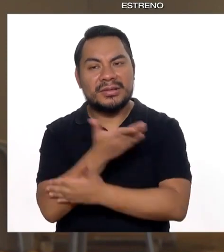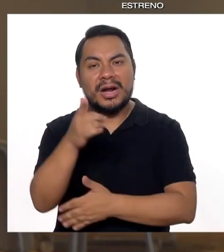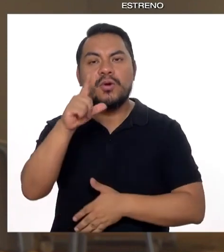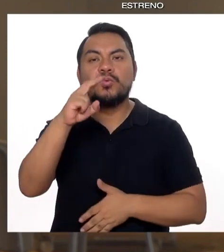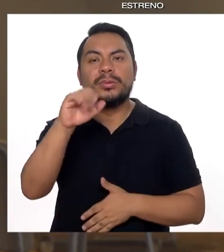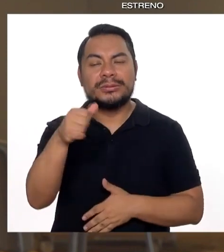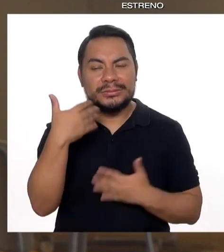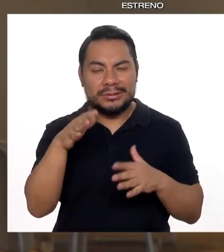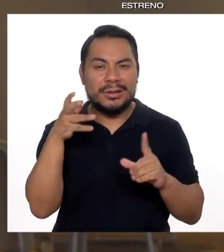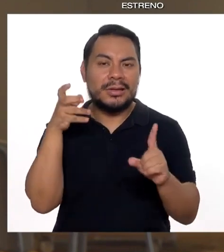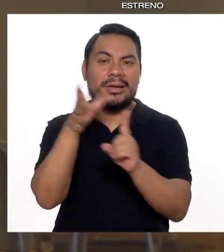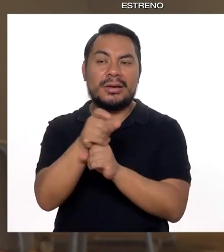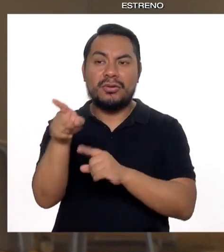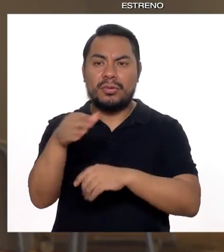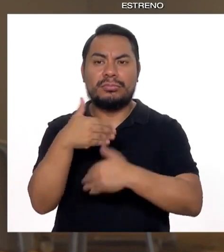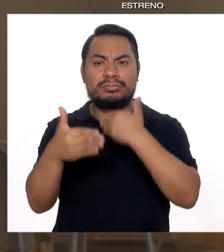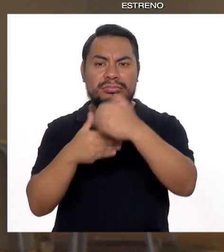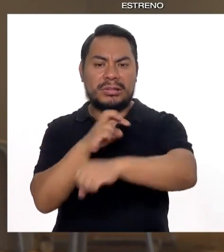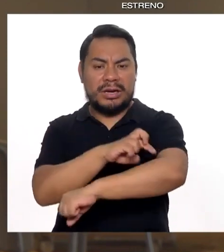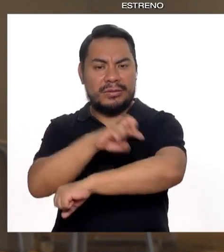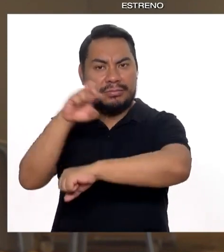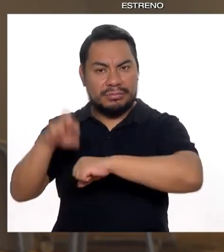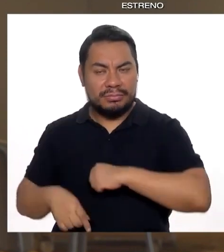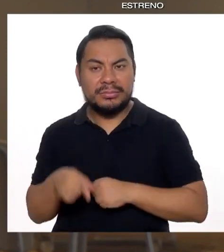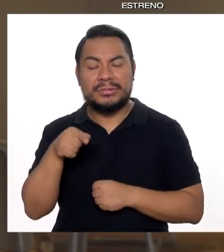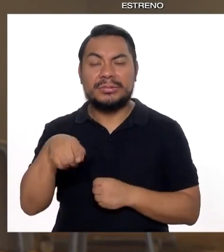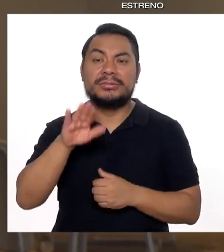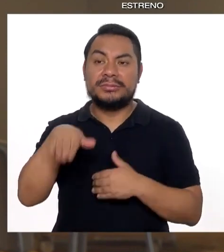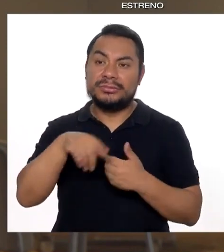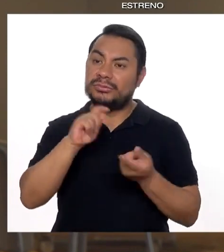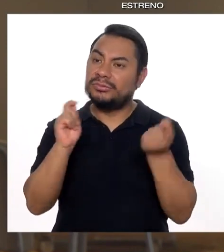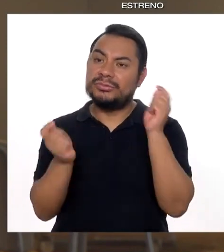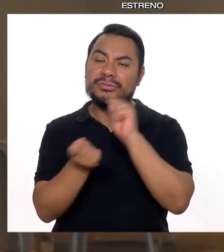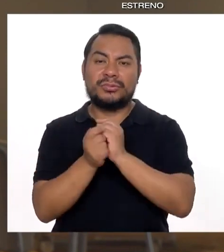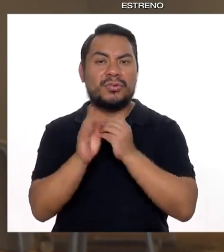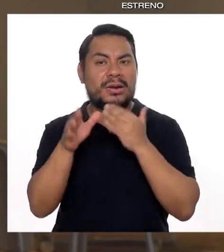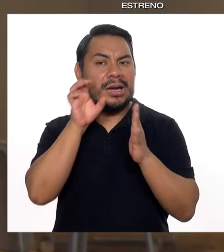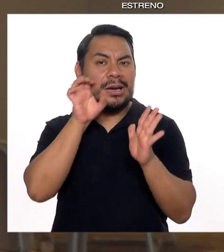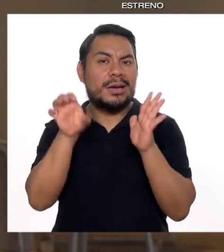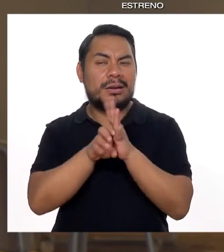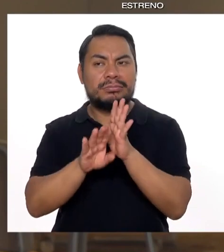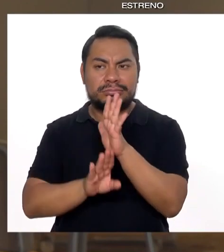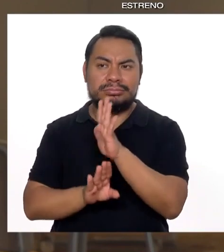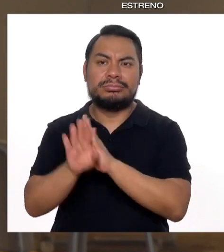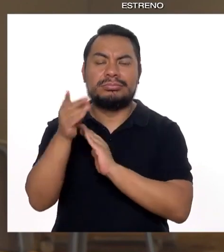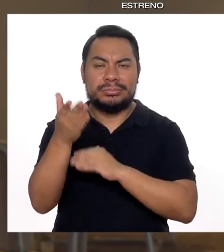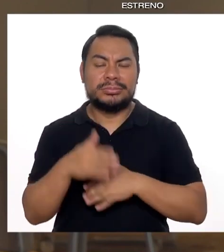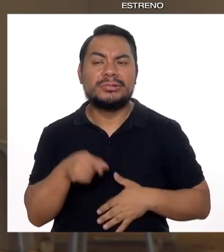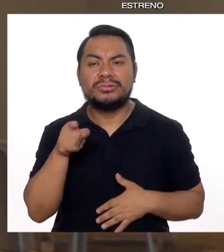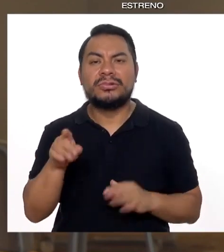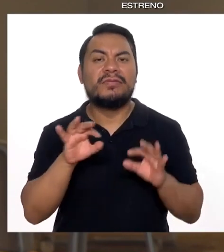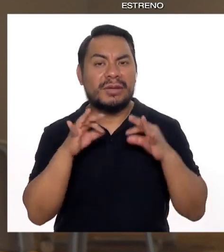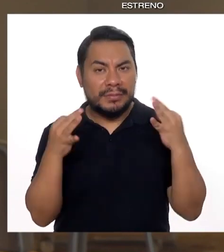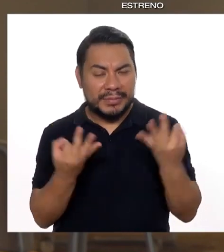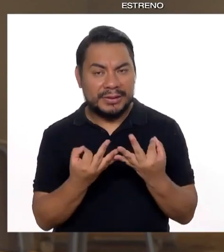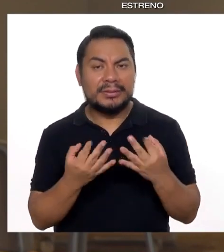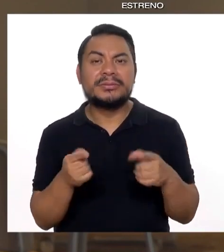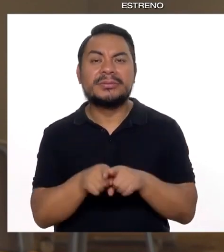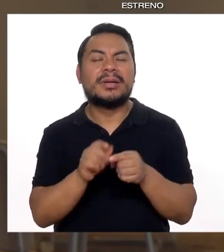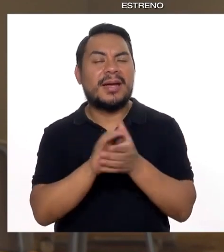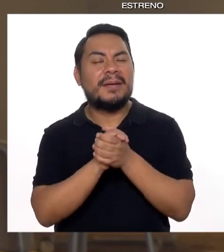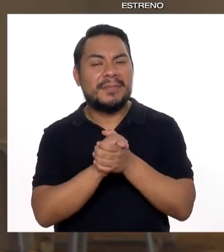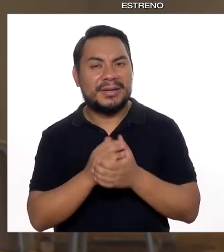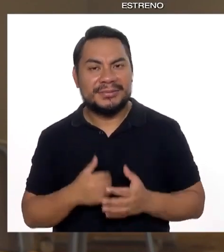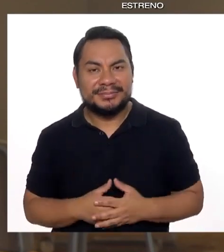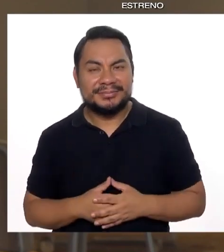Felicitamos a Lucía por lograr desarrollarse profesionalmente y convertirse en todo un ejemplo de superación para sus